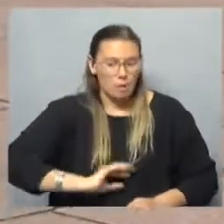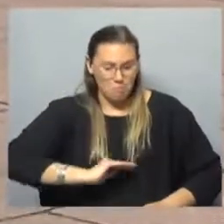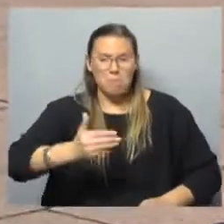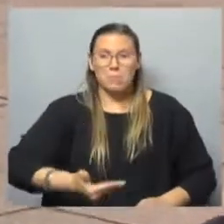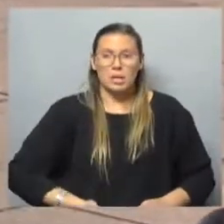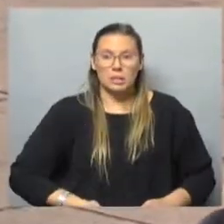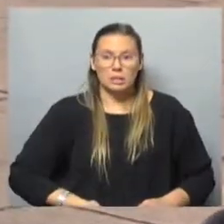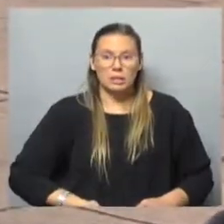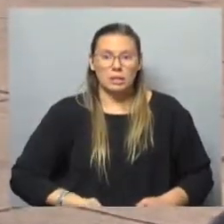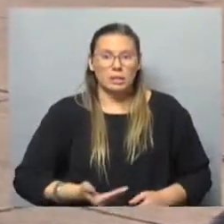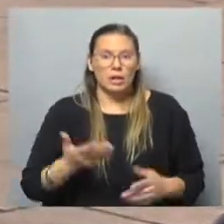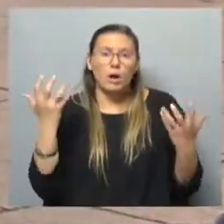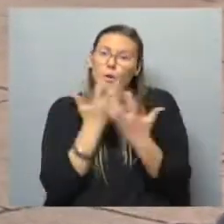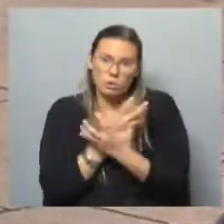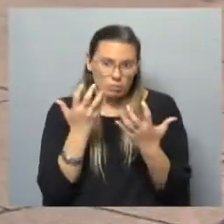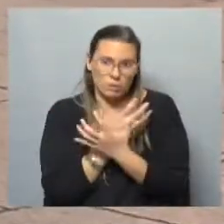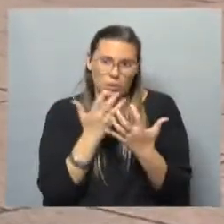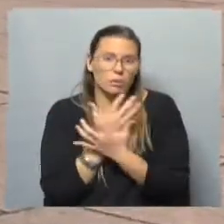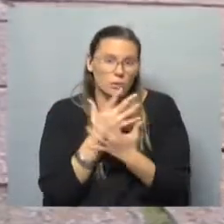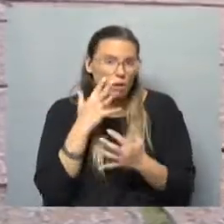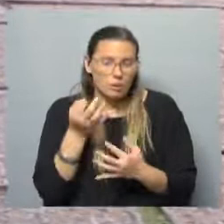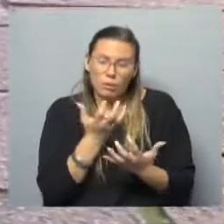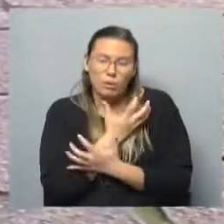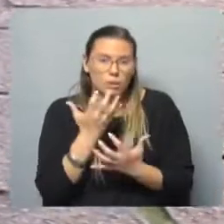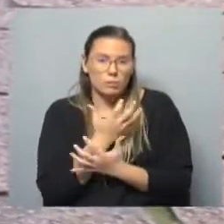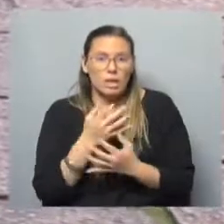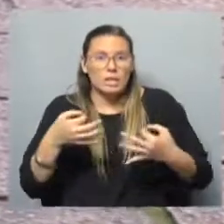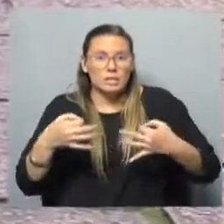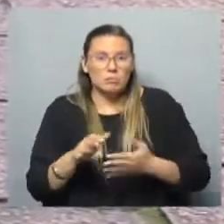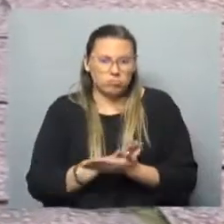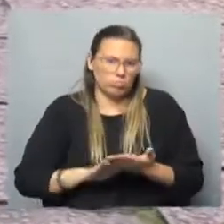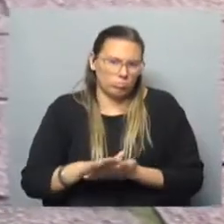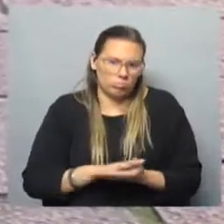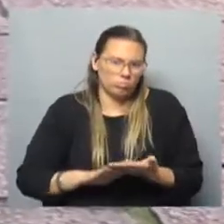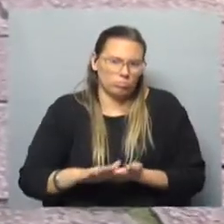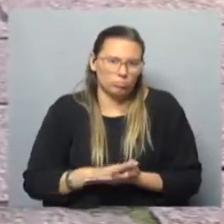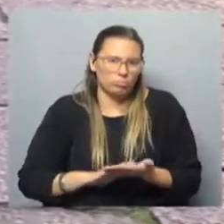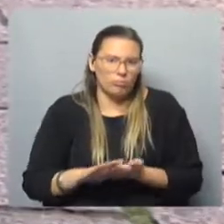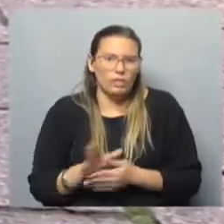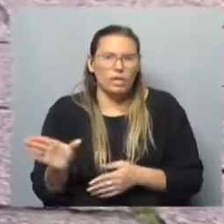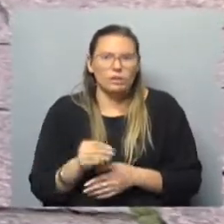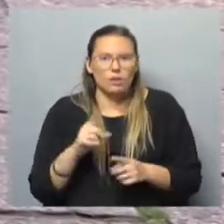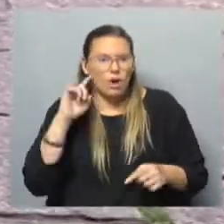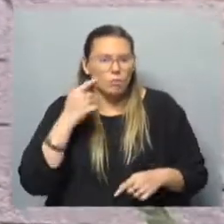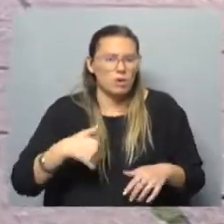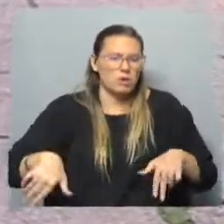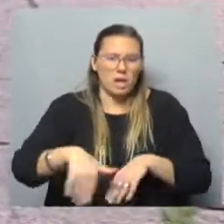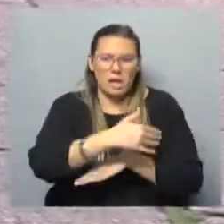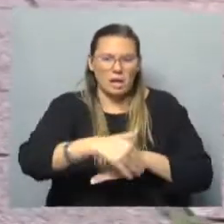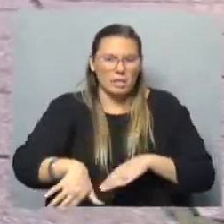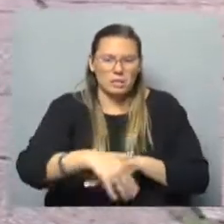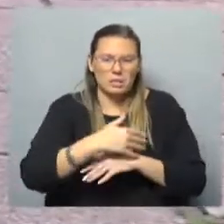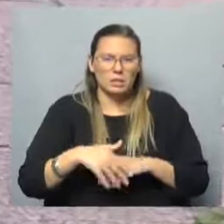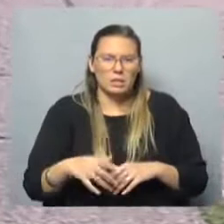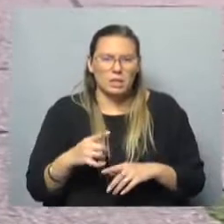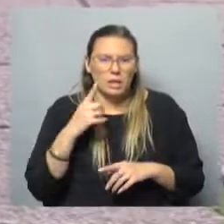embarazada. Horrible es. La verdad que horrible. Seguridad ninguna. Todo el mundo anda como loco en la calle.